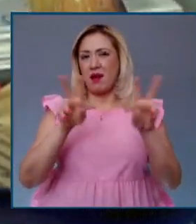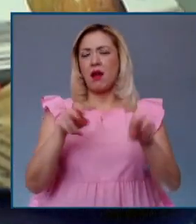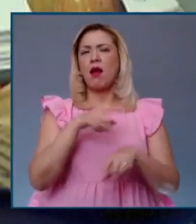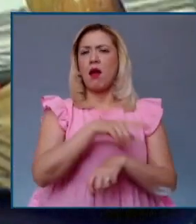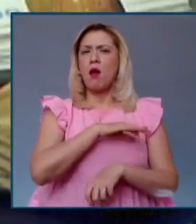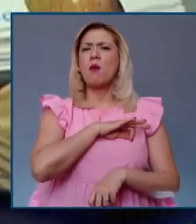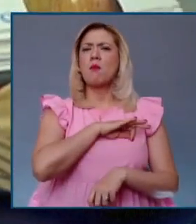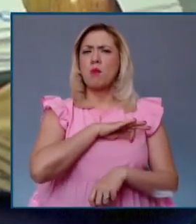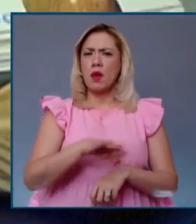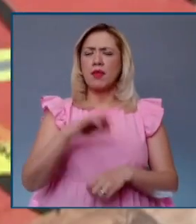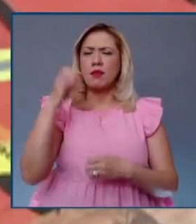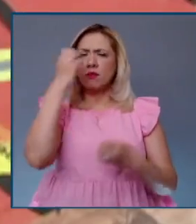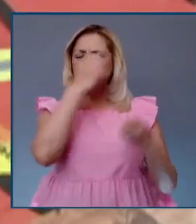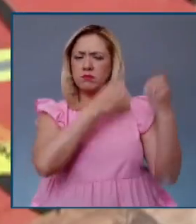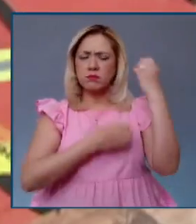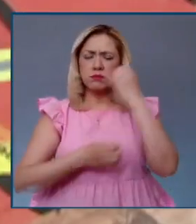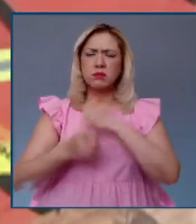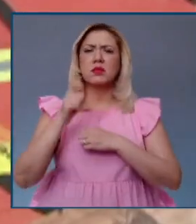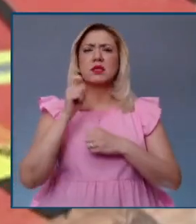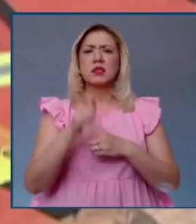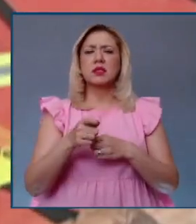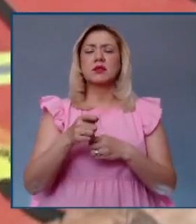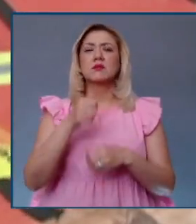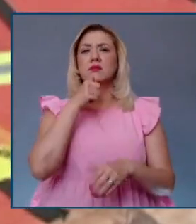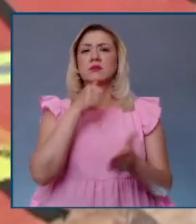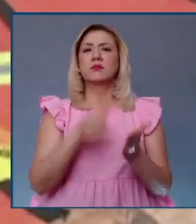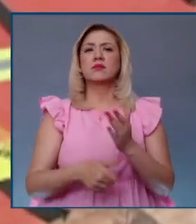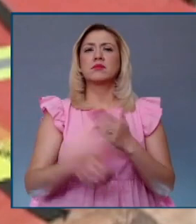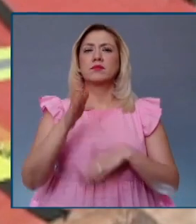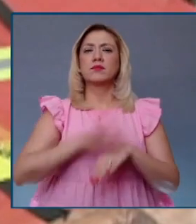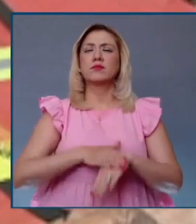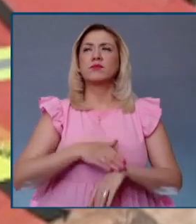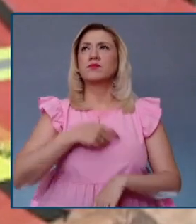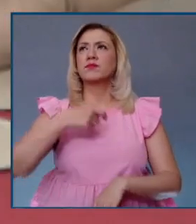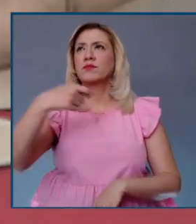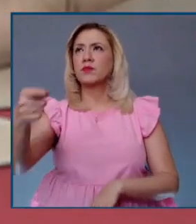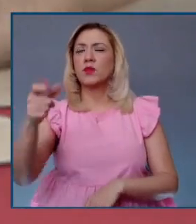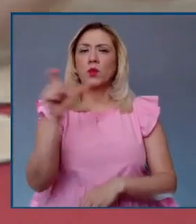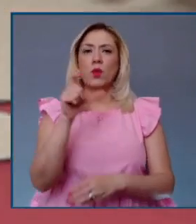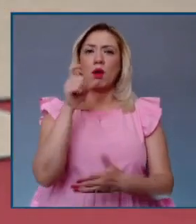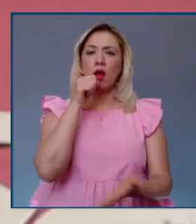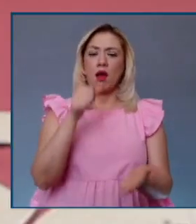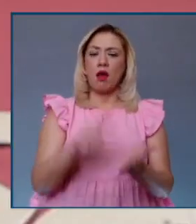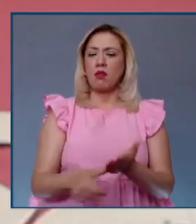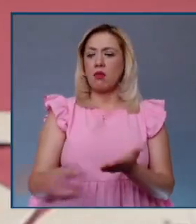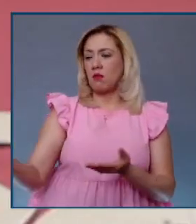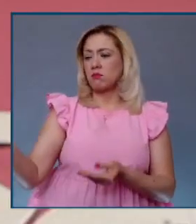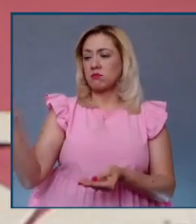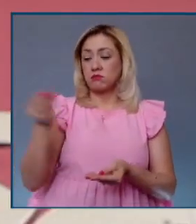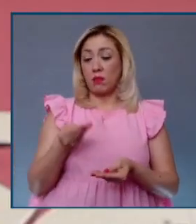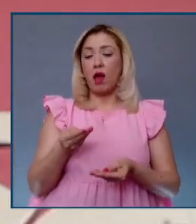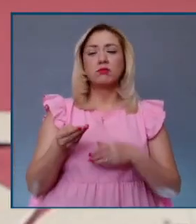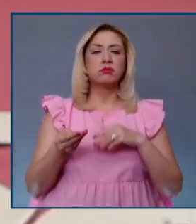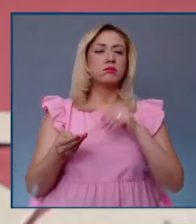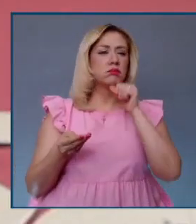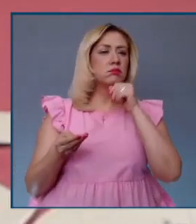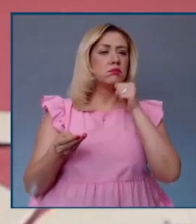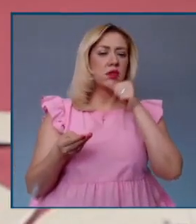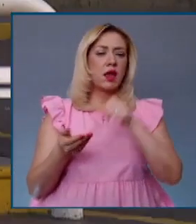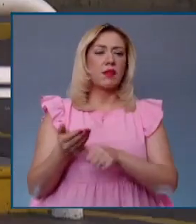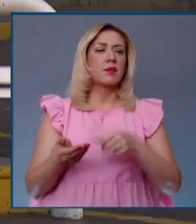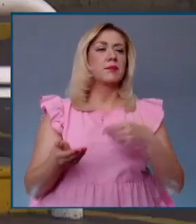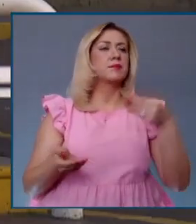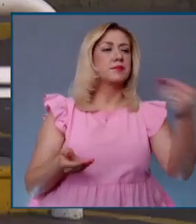analizar los actos de notificación previo a la expedición de dichas constancias. La constancia que acredita que se agotó la etapa de